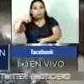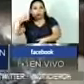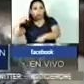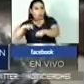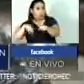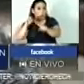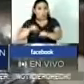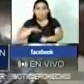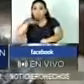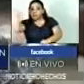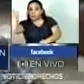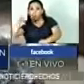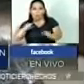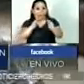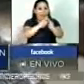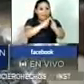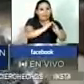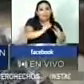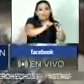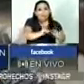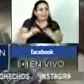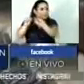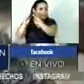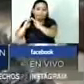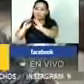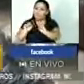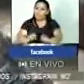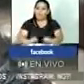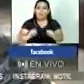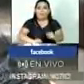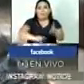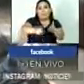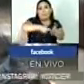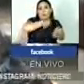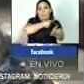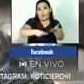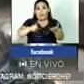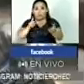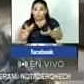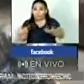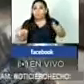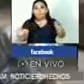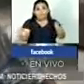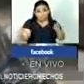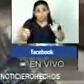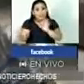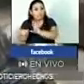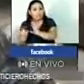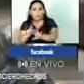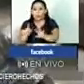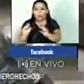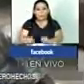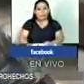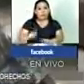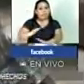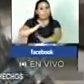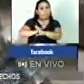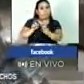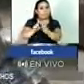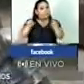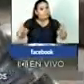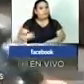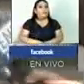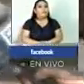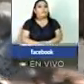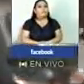salir del país, no pueden cambiar de domicilio y la prohibición de acercarse al personal médico y a las personas que tienen calidad de víctima.